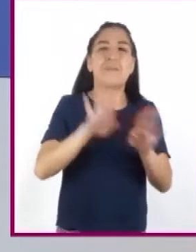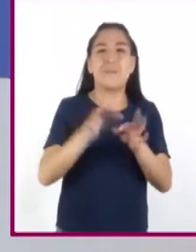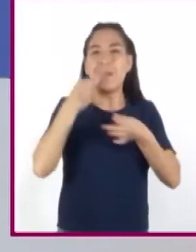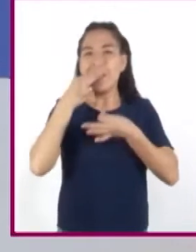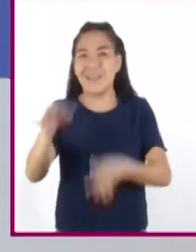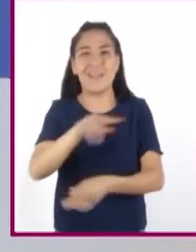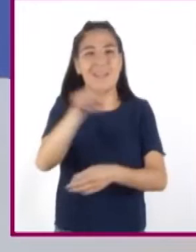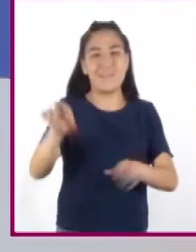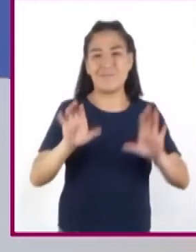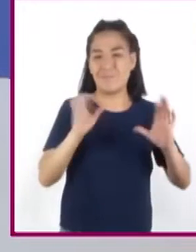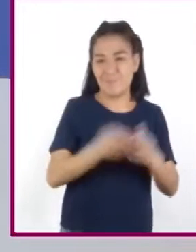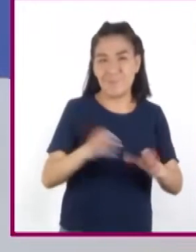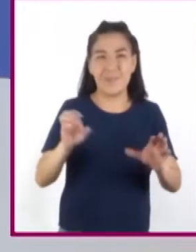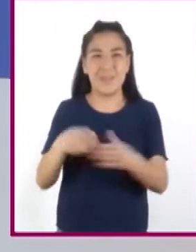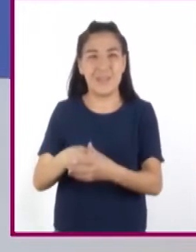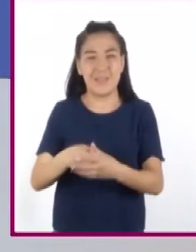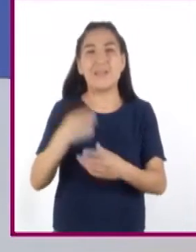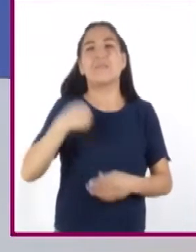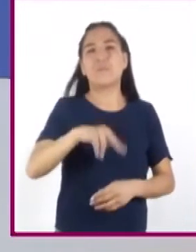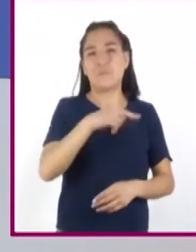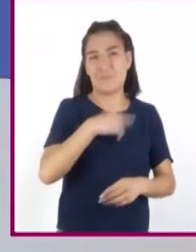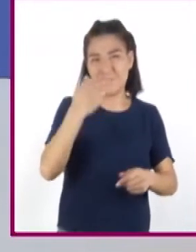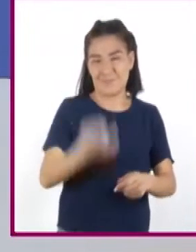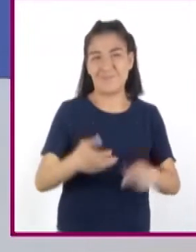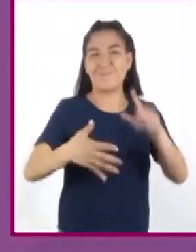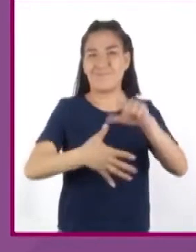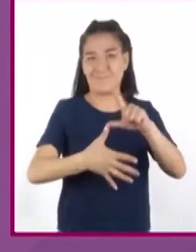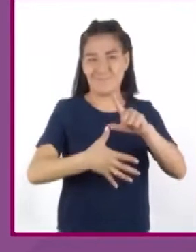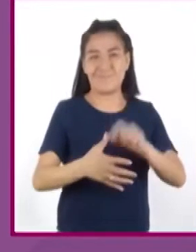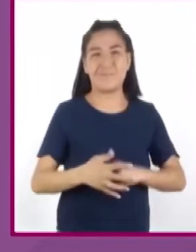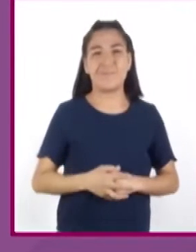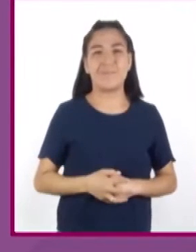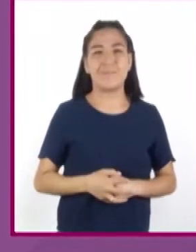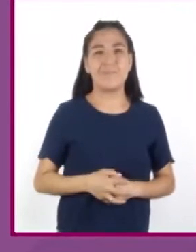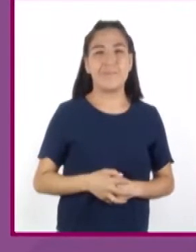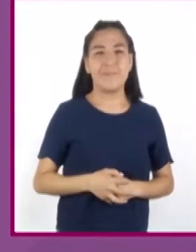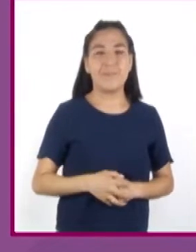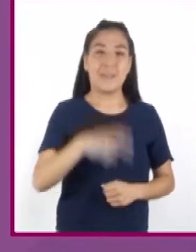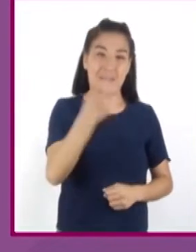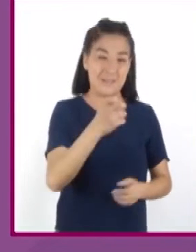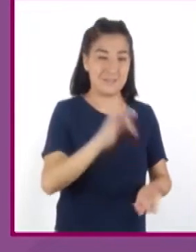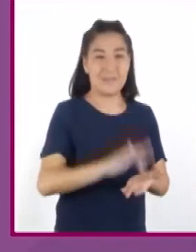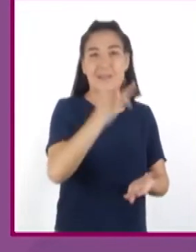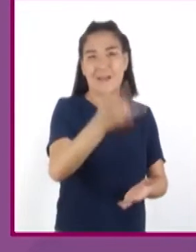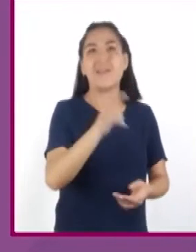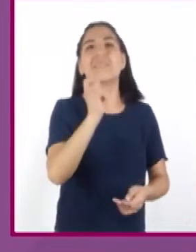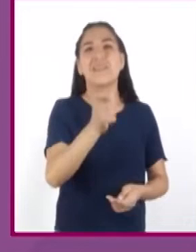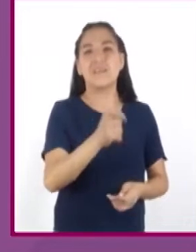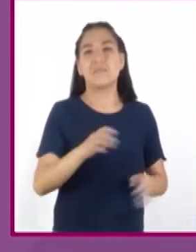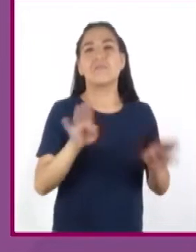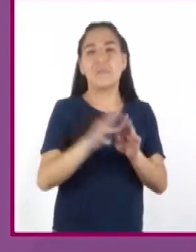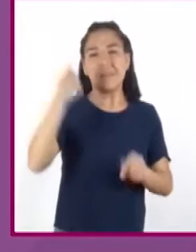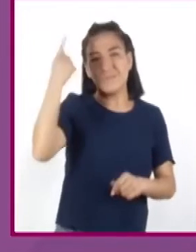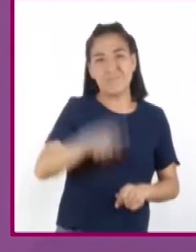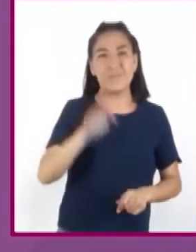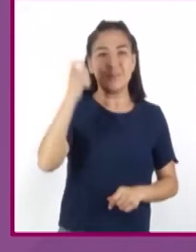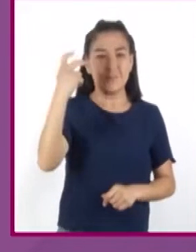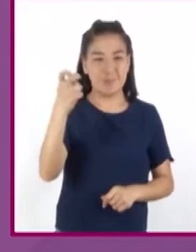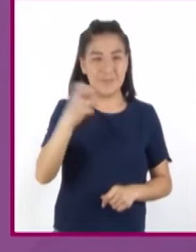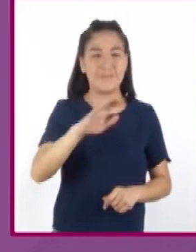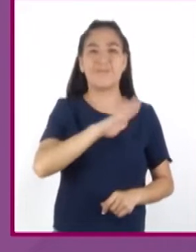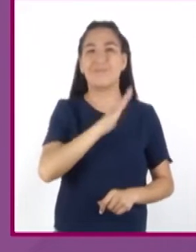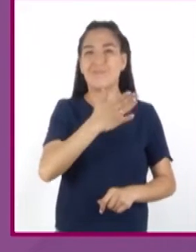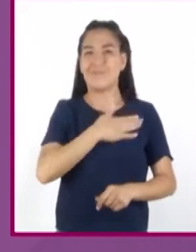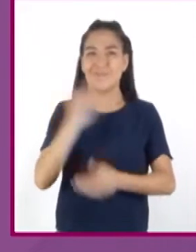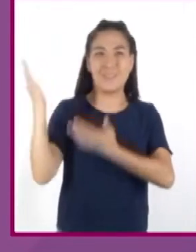las comunidades originarias de nuestro continente. Se lo debemos en buena medida a las órdenes monásticas que llegaron a